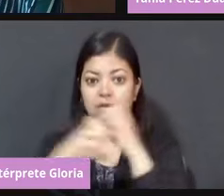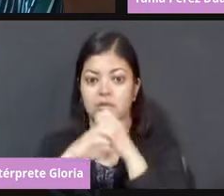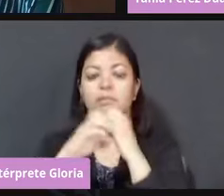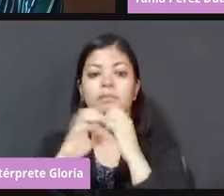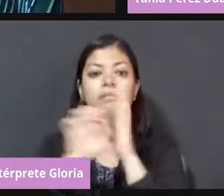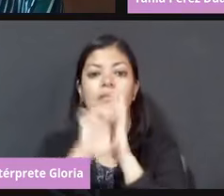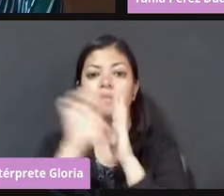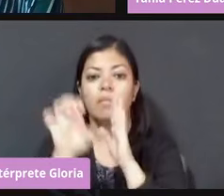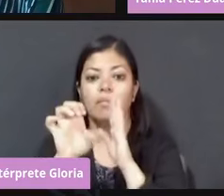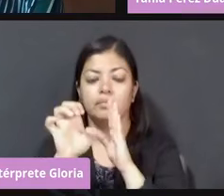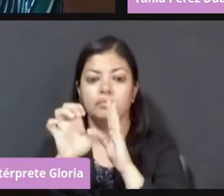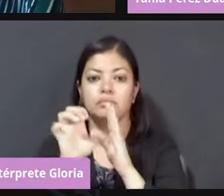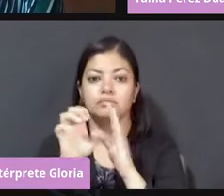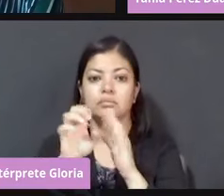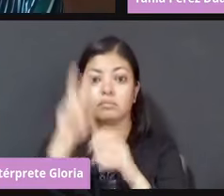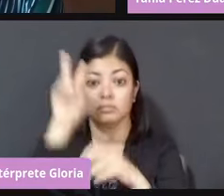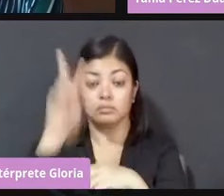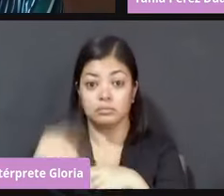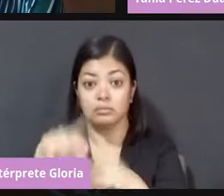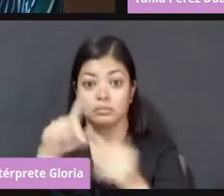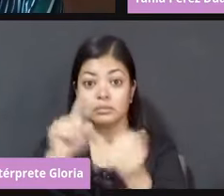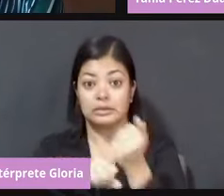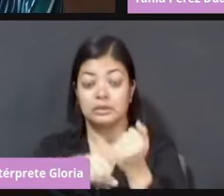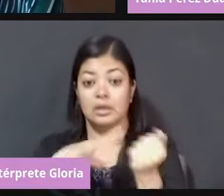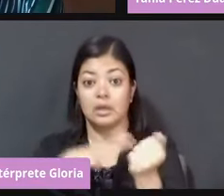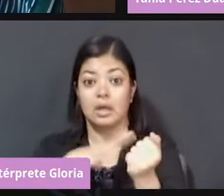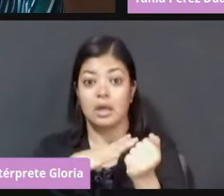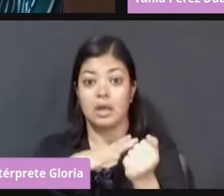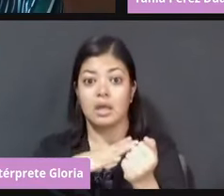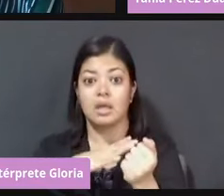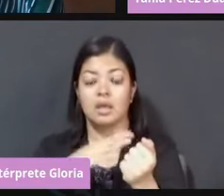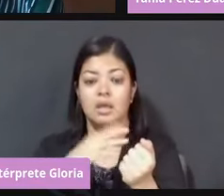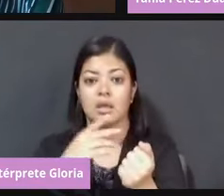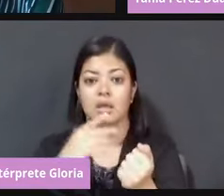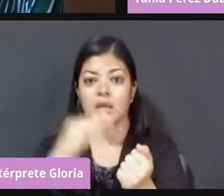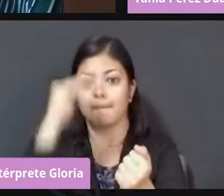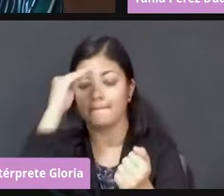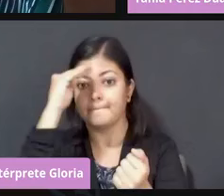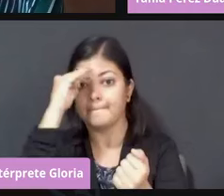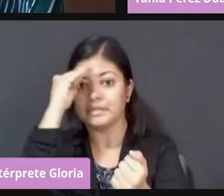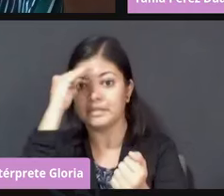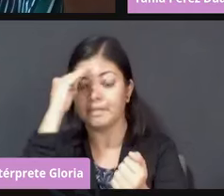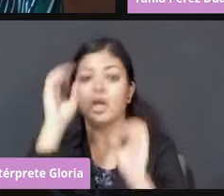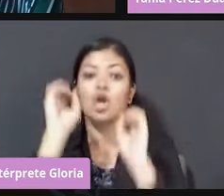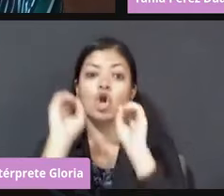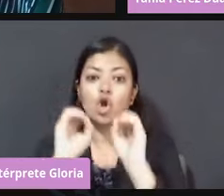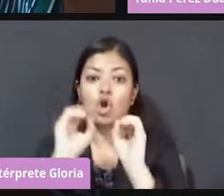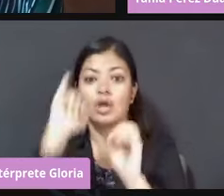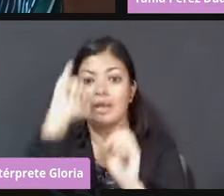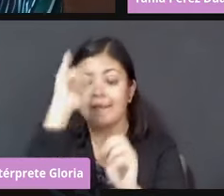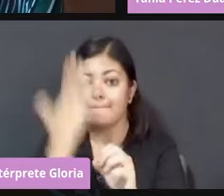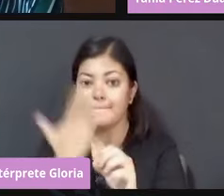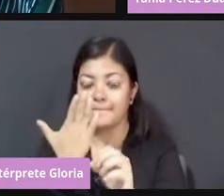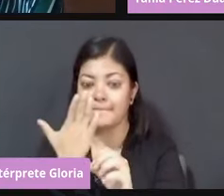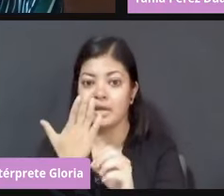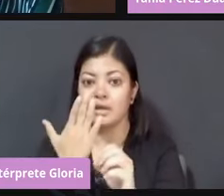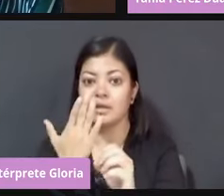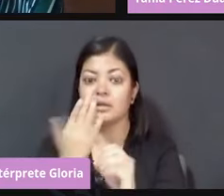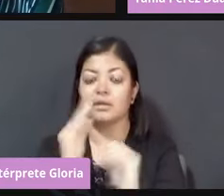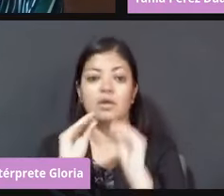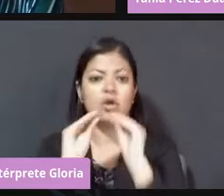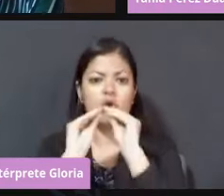está realmente, número uno, si hay presencia de estos pensamientos o de estas imágenes. Obviamente